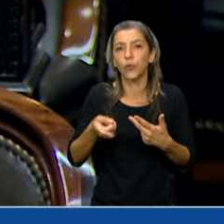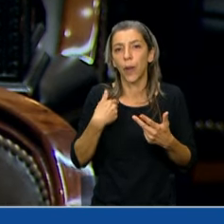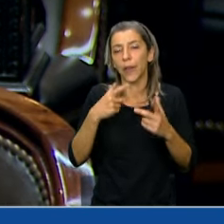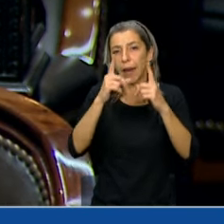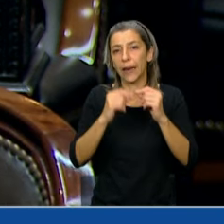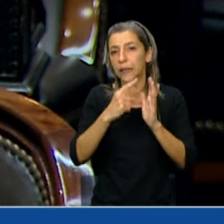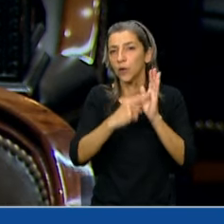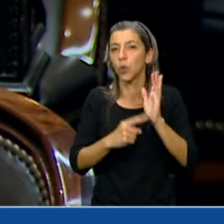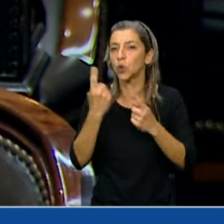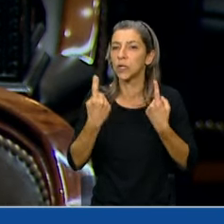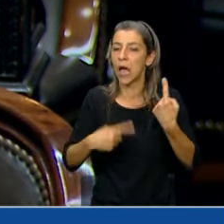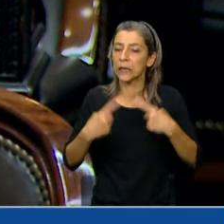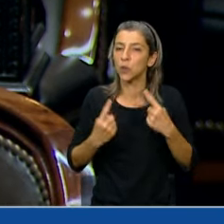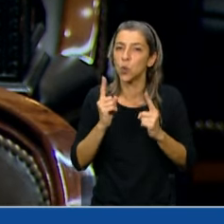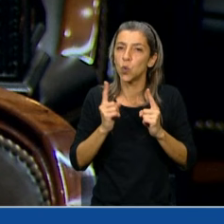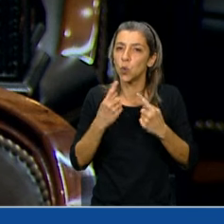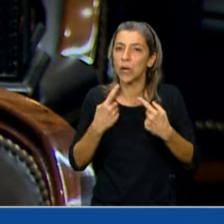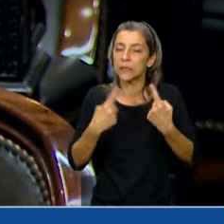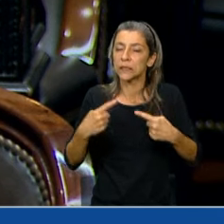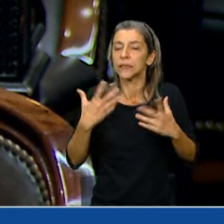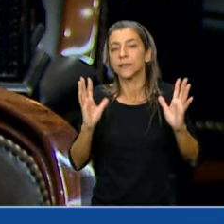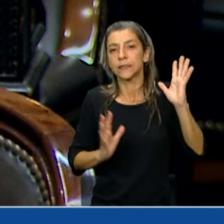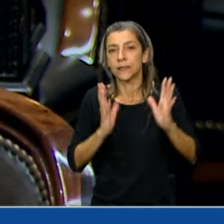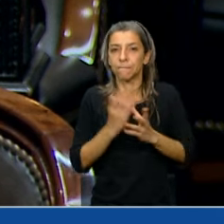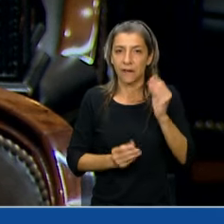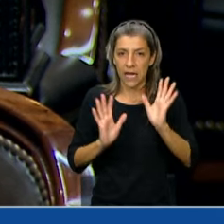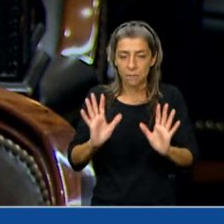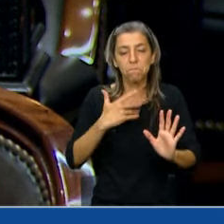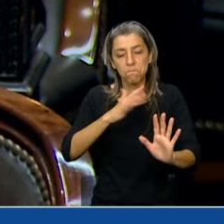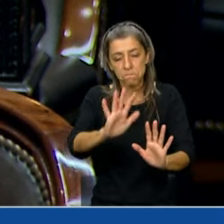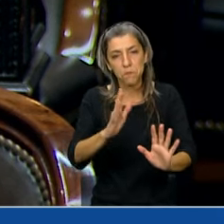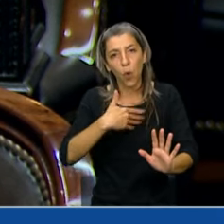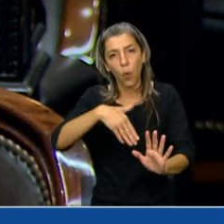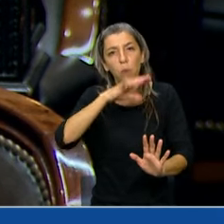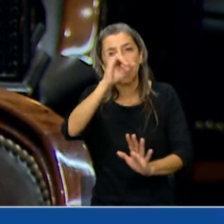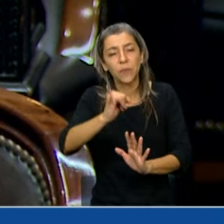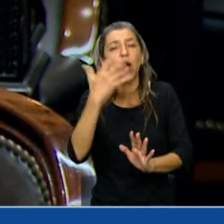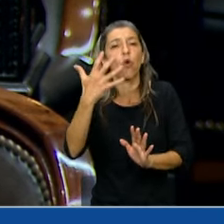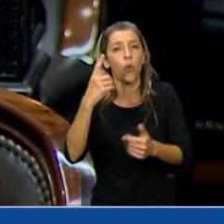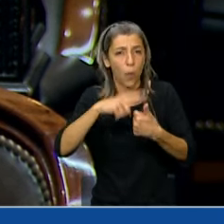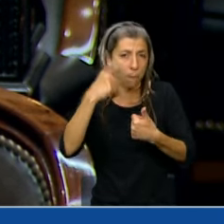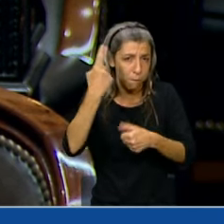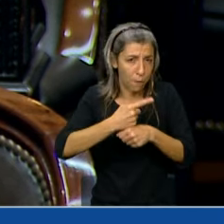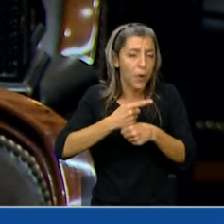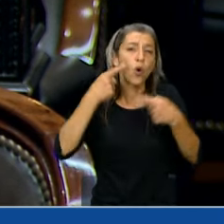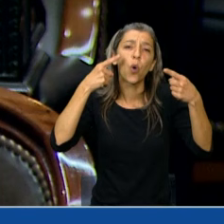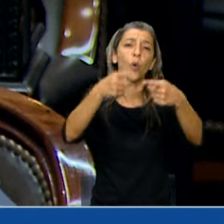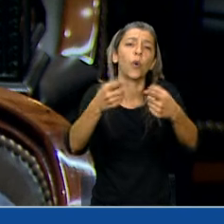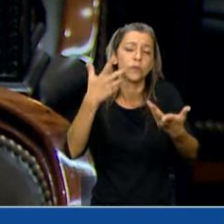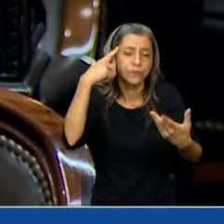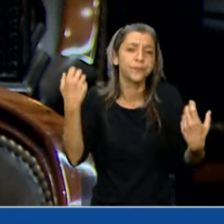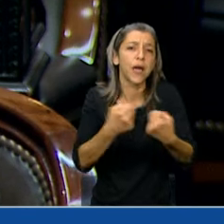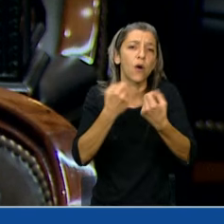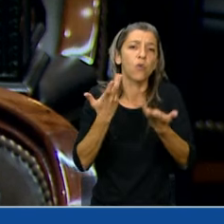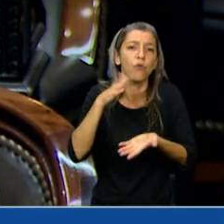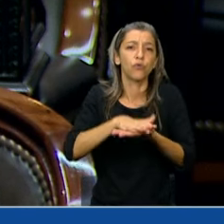nombrando como decía en la cuestión de fondo Por supuesto que estamos de acuerdo en el potencial que tiene la industria de los hidrocarburos